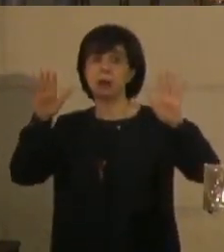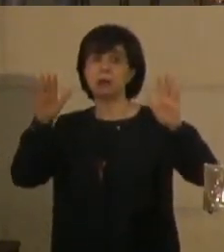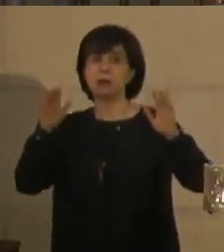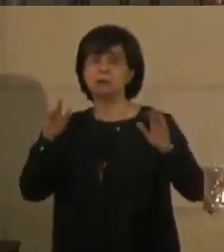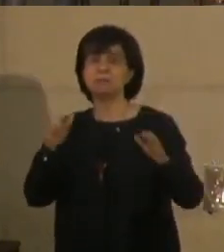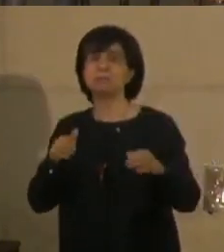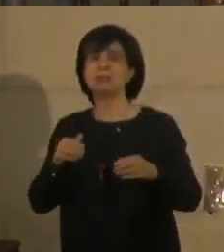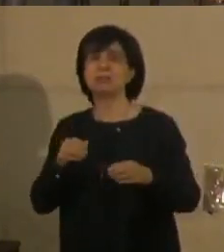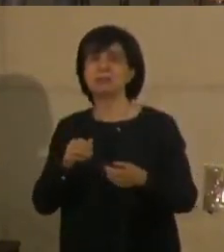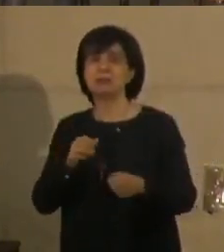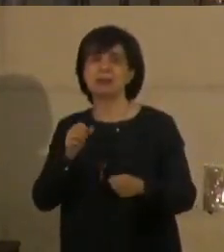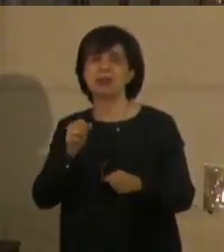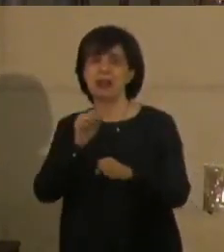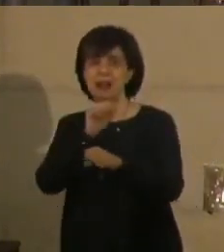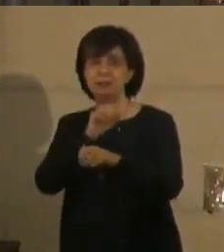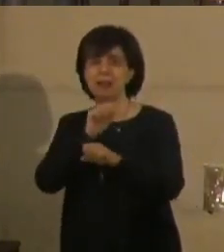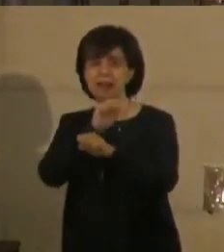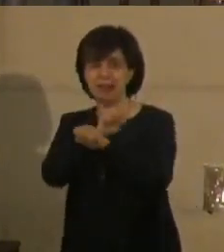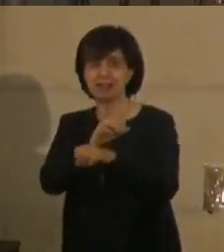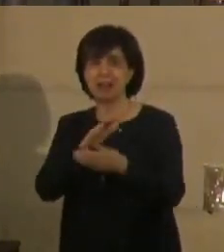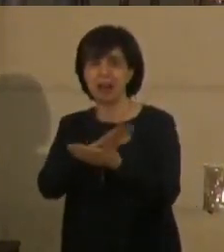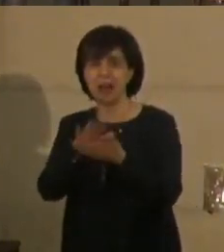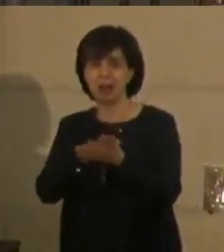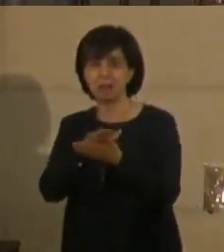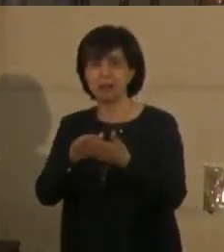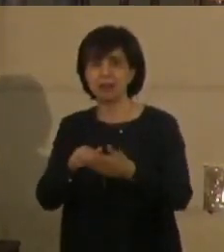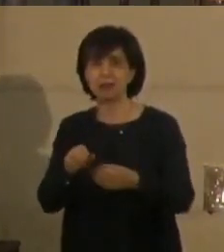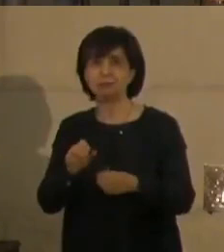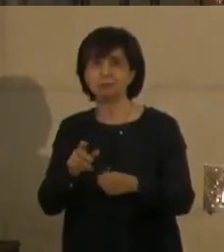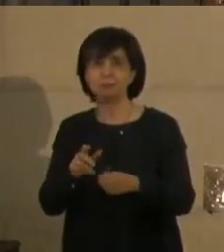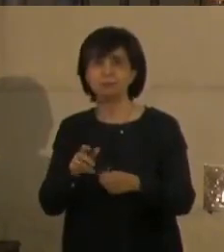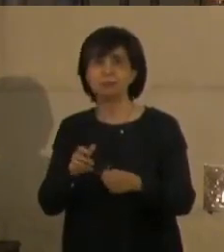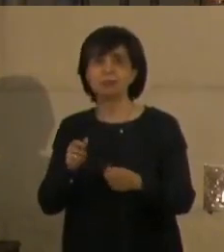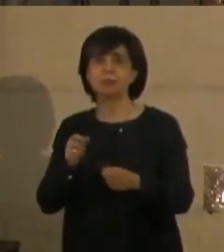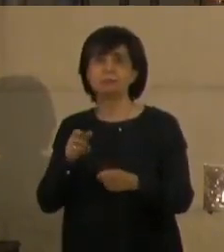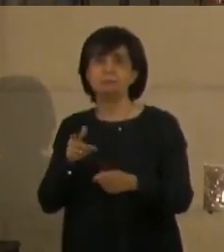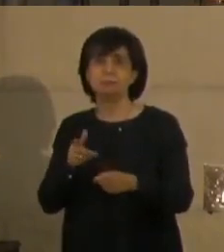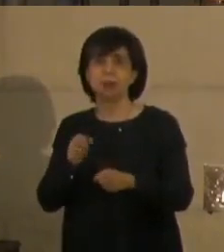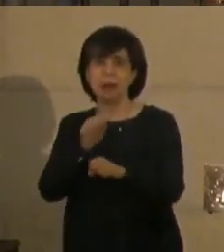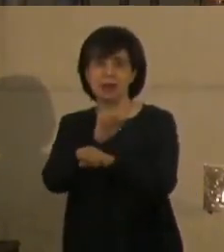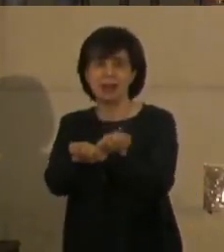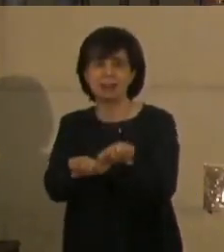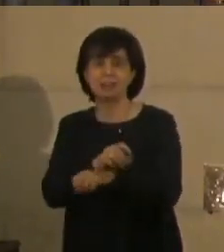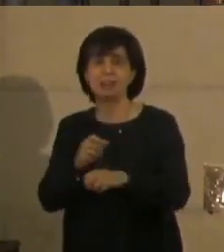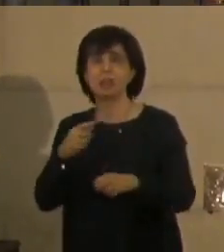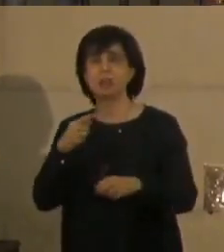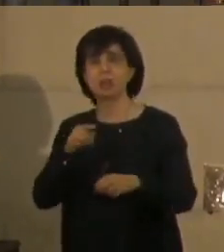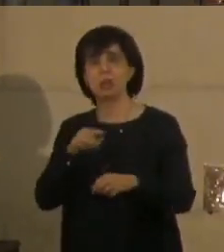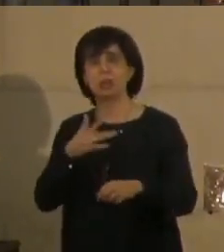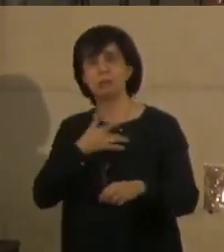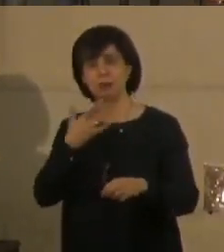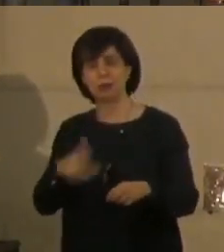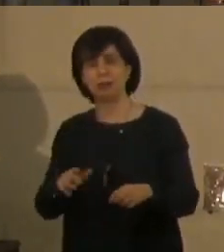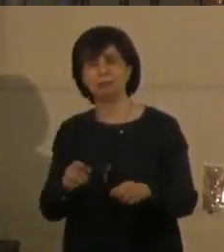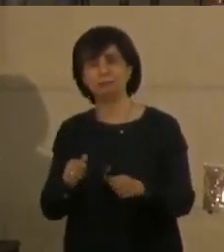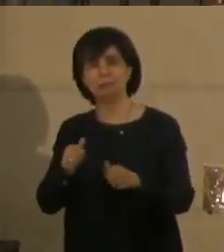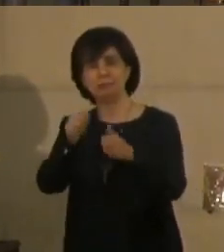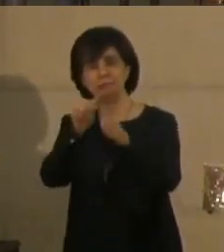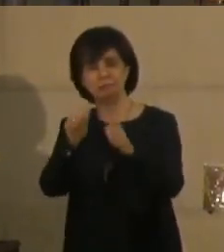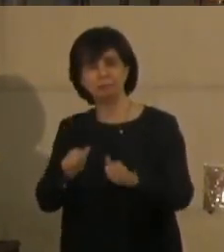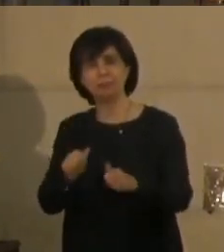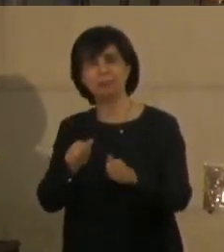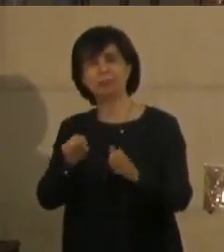él y a decirle que lo perdona. ¡Qué gesto, queridos hermanos! Y así podríamos